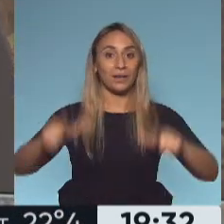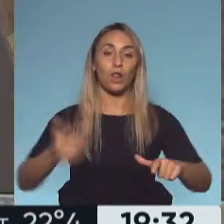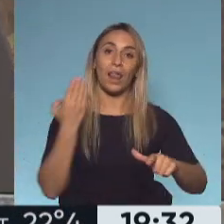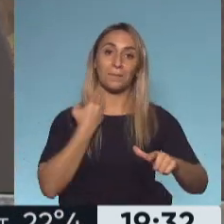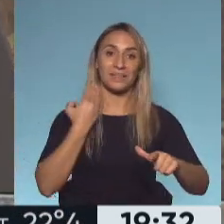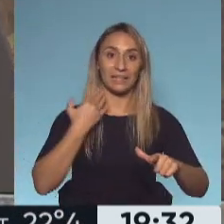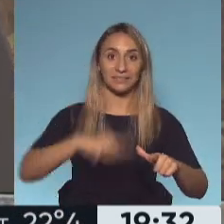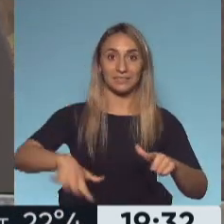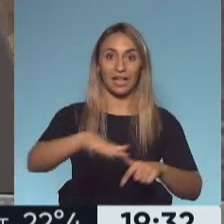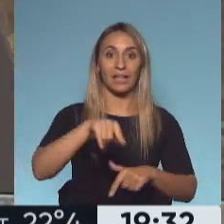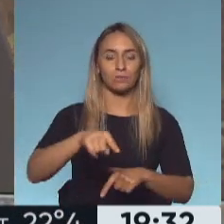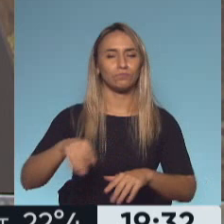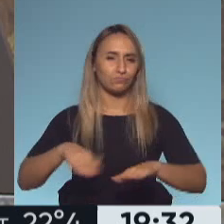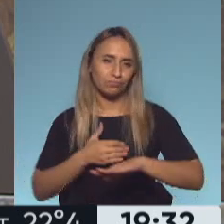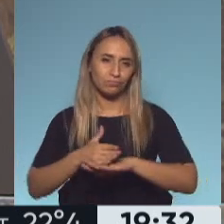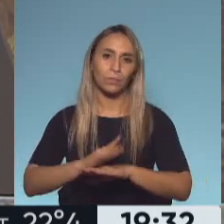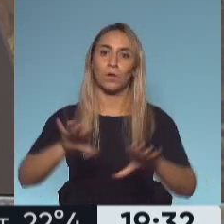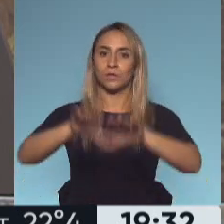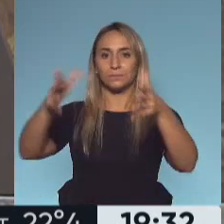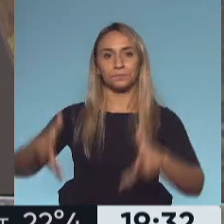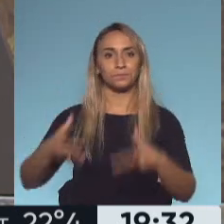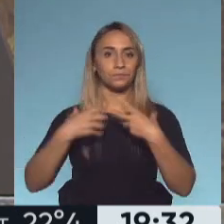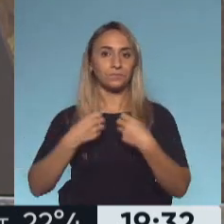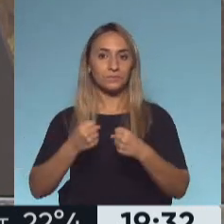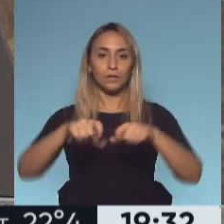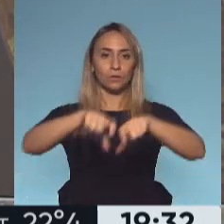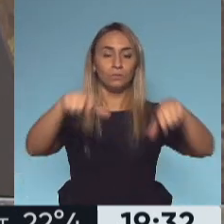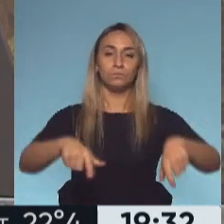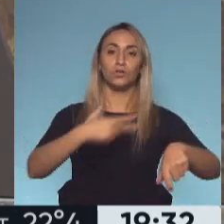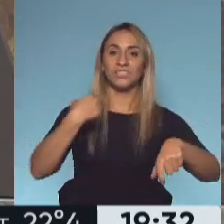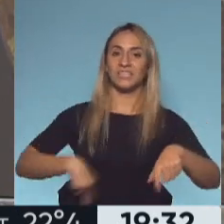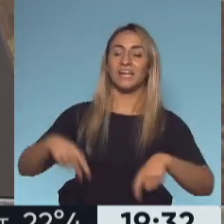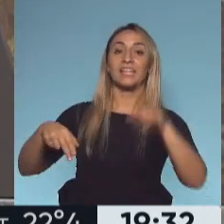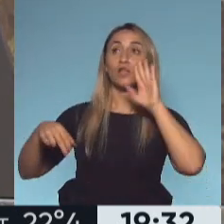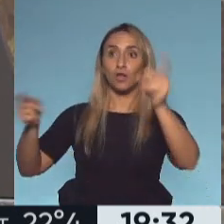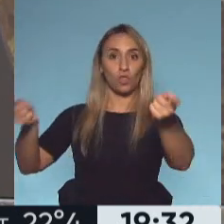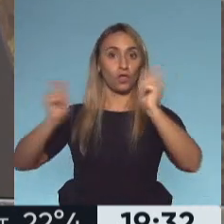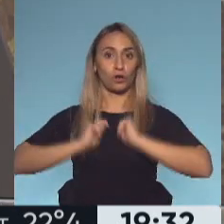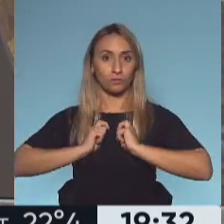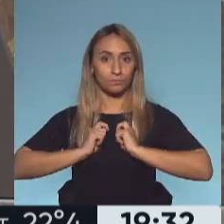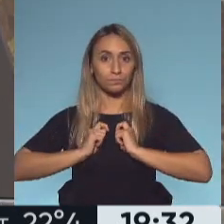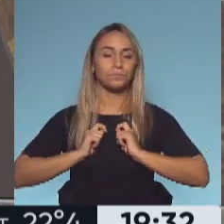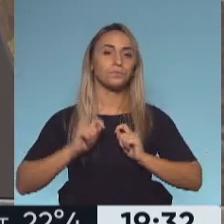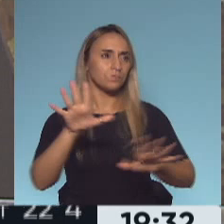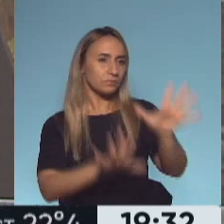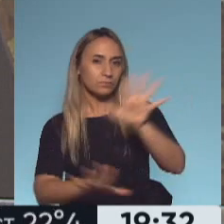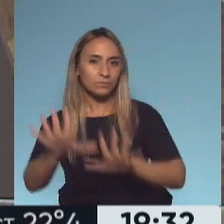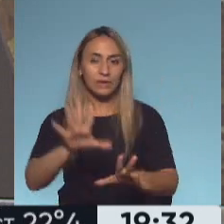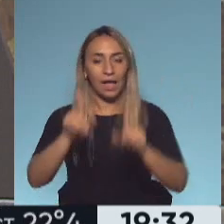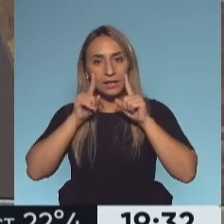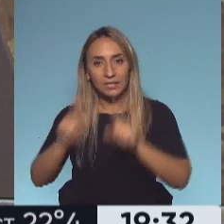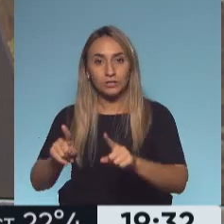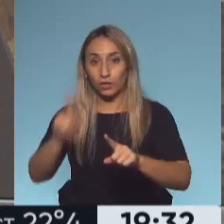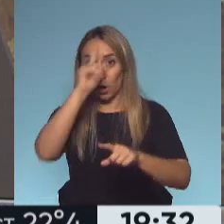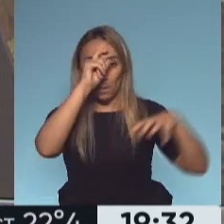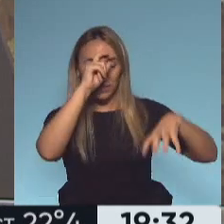Matanza. Allí recorrió el centro de salud móvil donado por China y Estados Unidos para reforzar la atención en el hospital